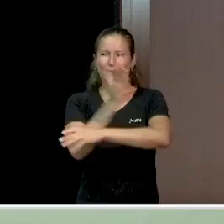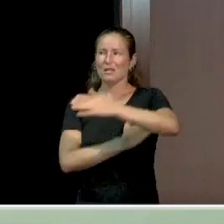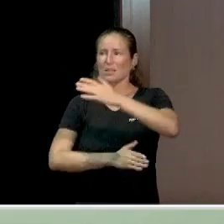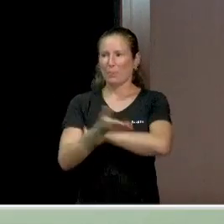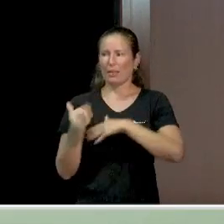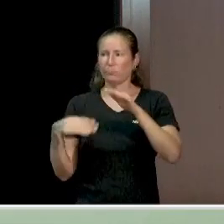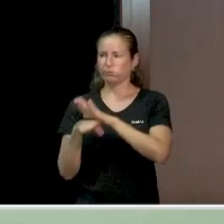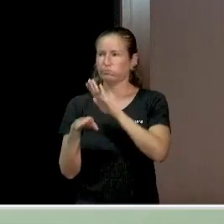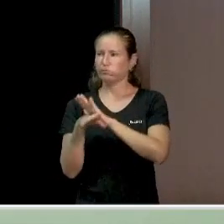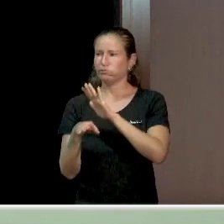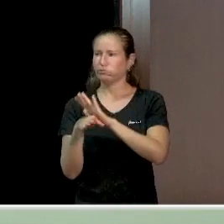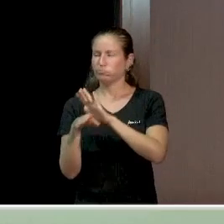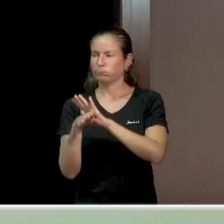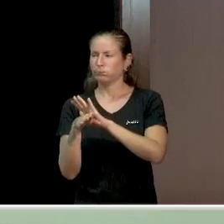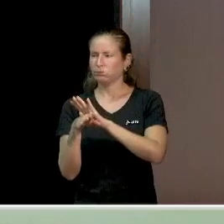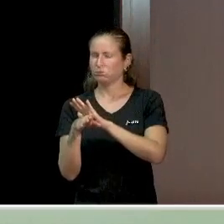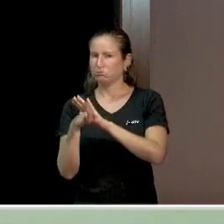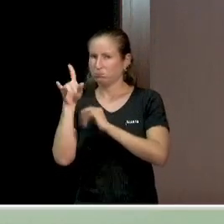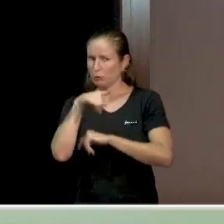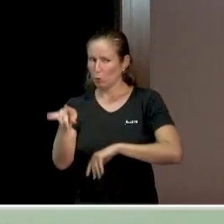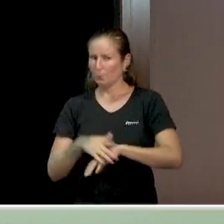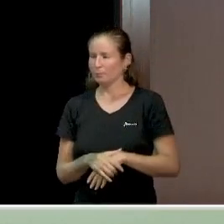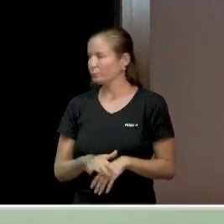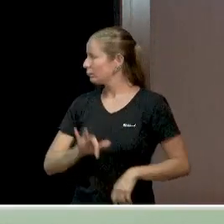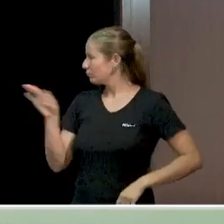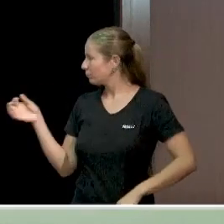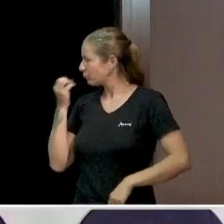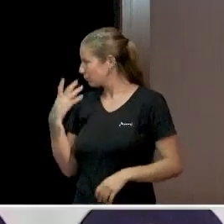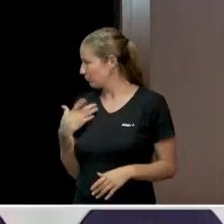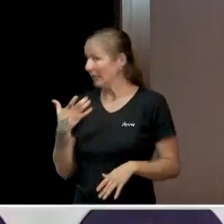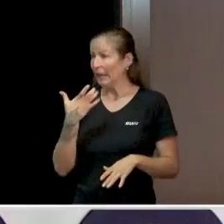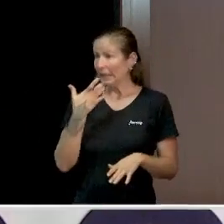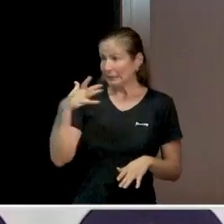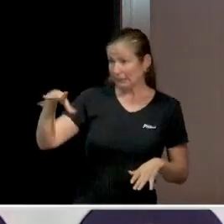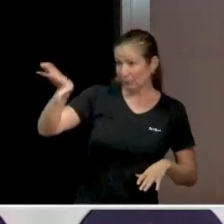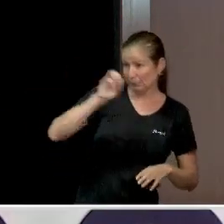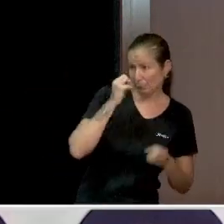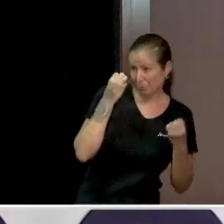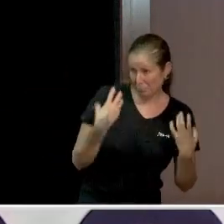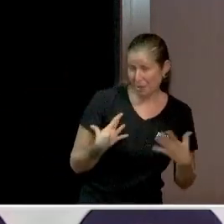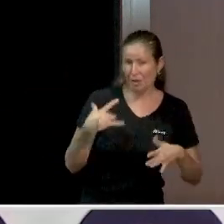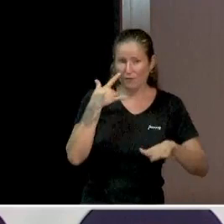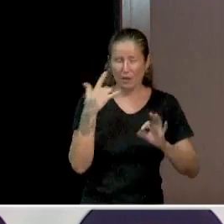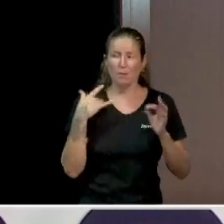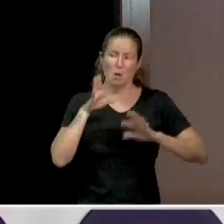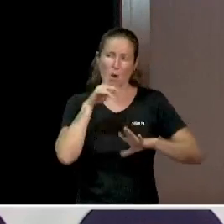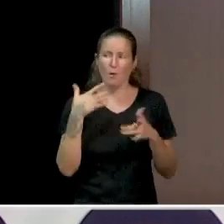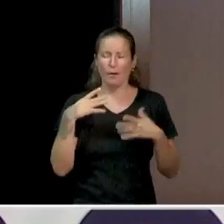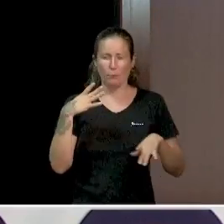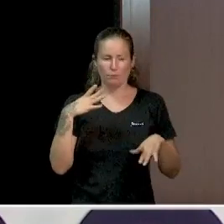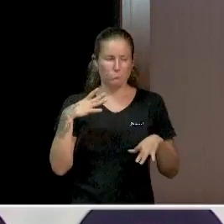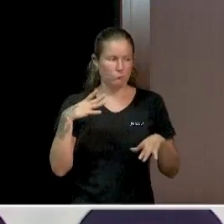discapacidad en ETPES. Bien, si le he entendido bien y haciendo caso a la